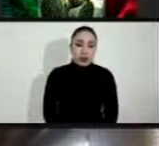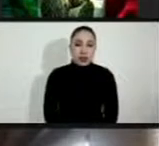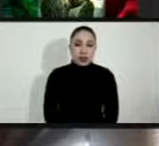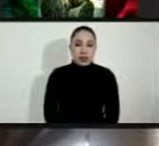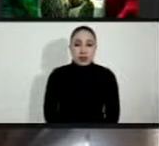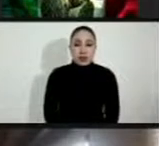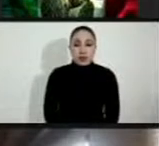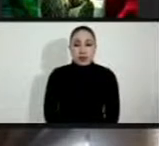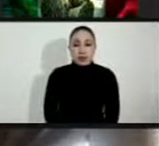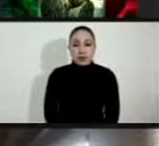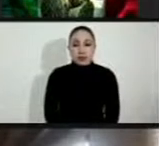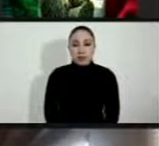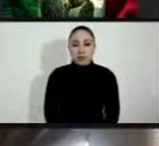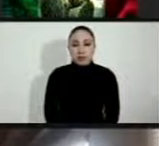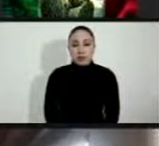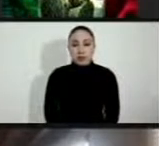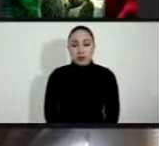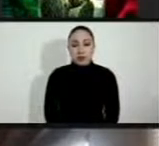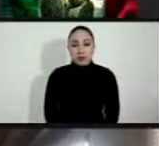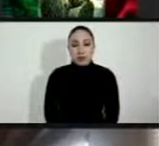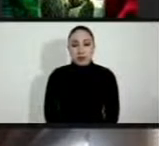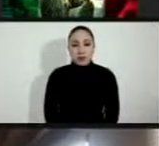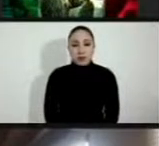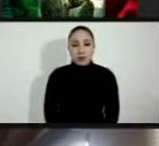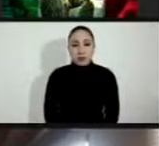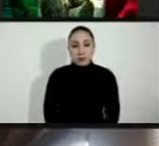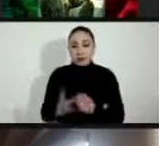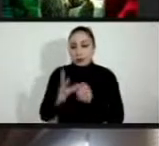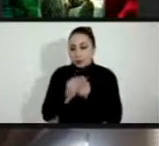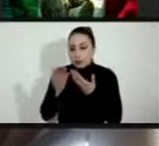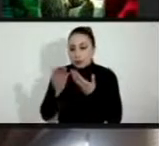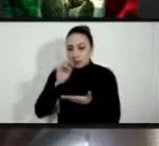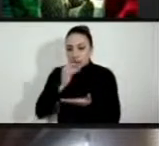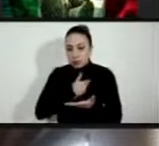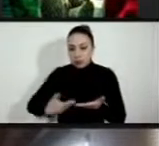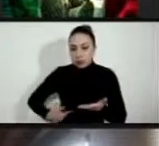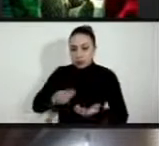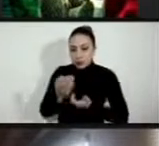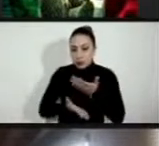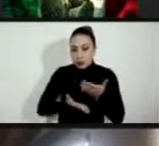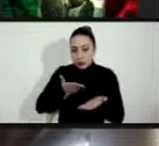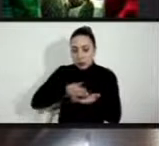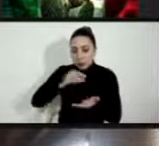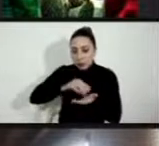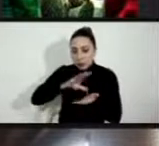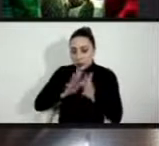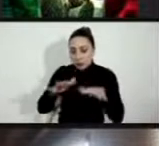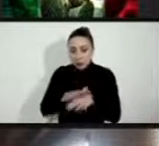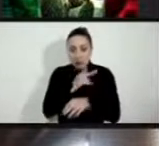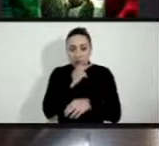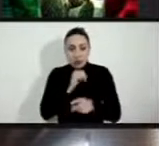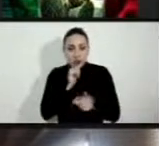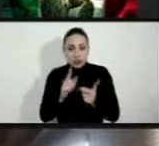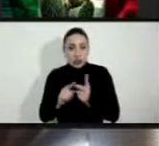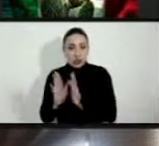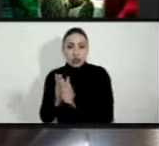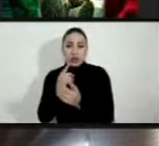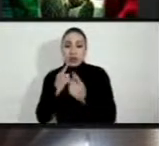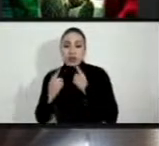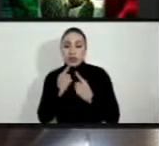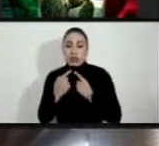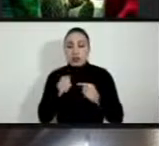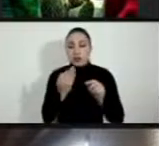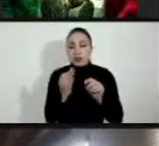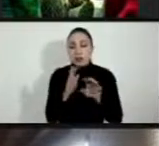Adelante, diputado. Con su venia, solicito la presencia de la mesa directiva, se inserte de manera íntegra en el diario de los debates del dictamen, toda vez que por economía